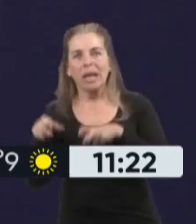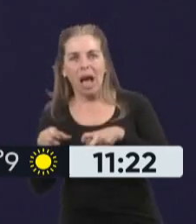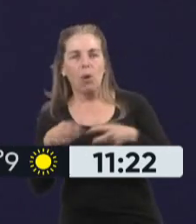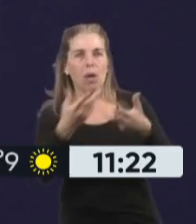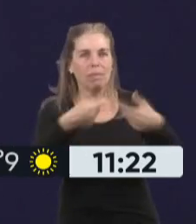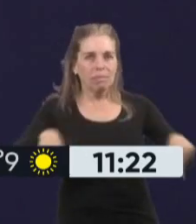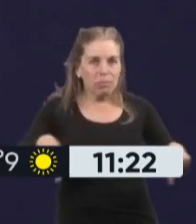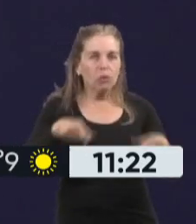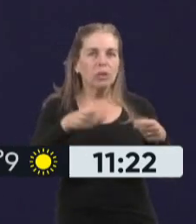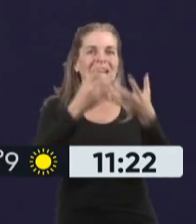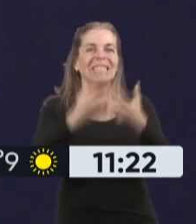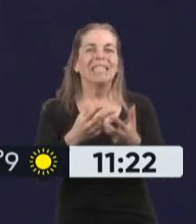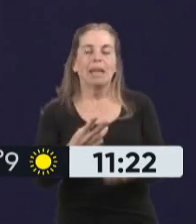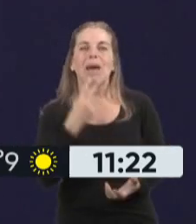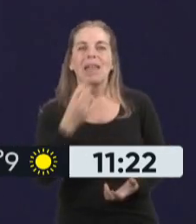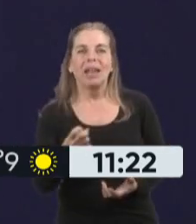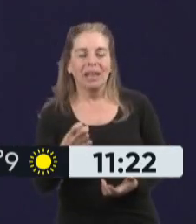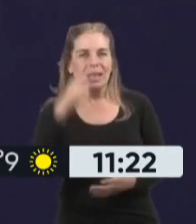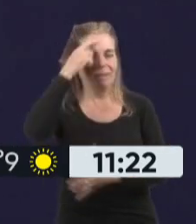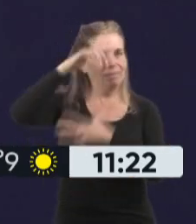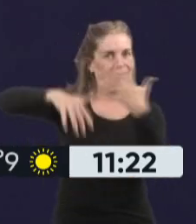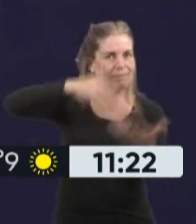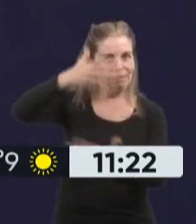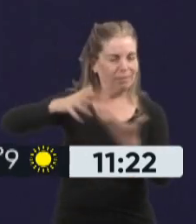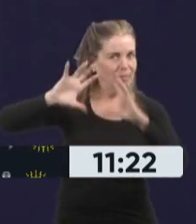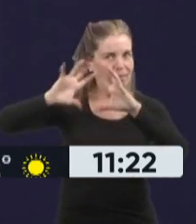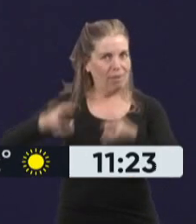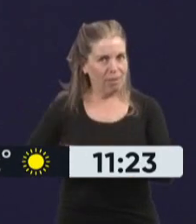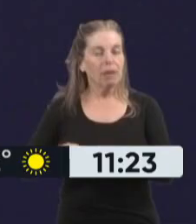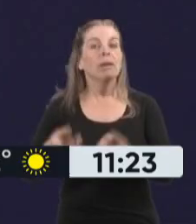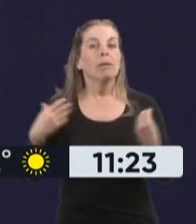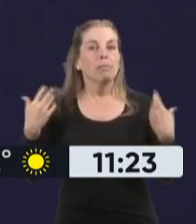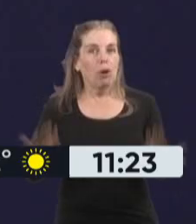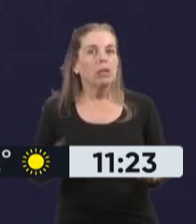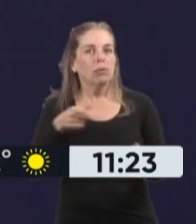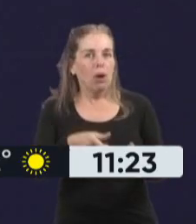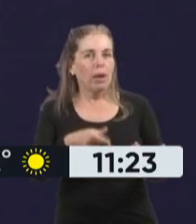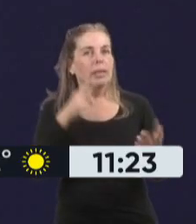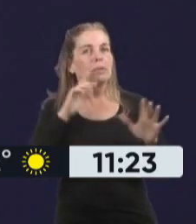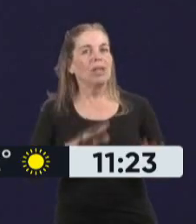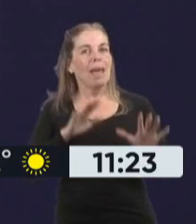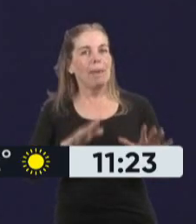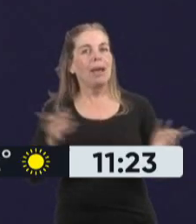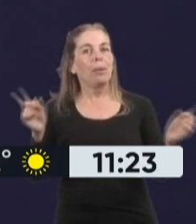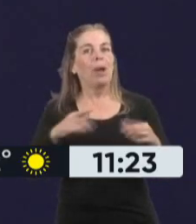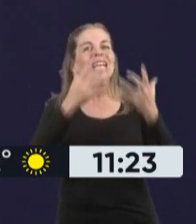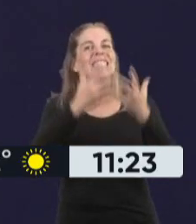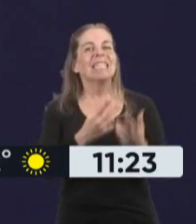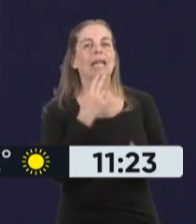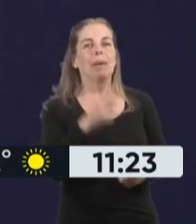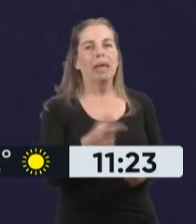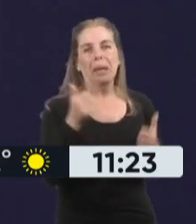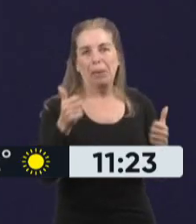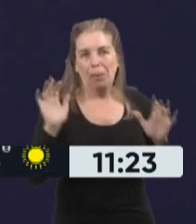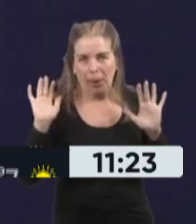no tenías el sistema energético ordenado. Así que todo lo que se hace es en virtud de volver a tener un sistema energético. Más allá del dato de